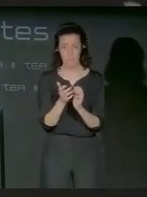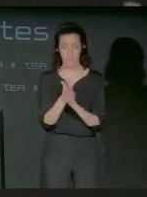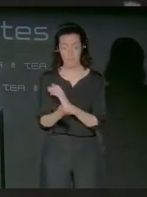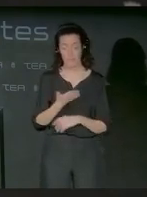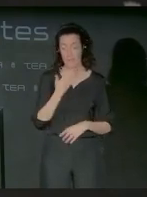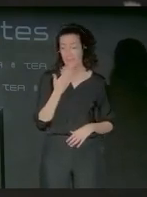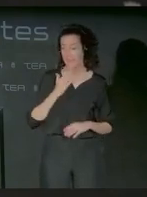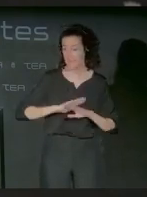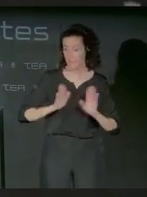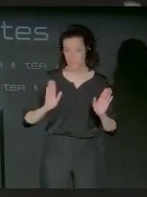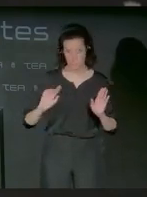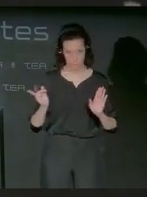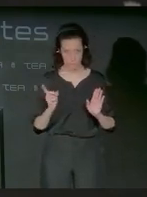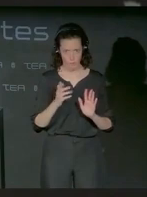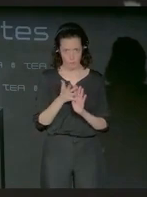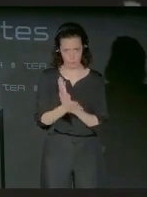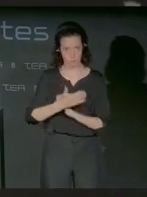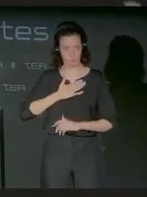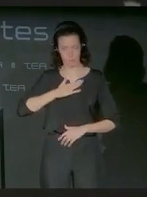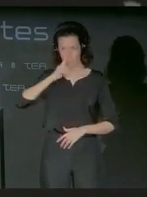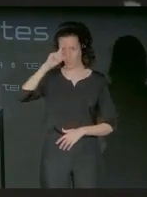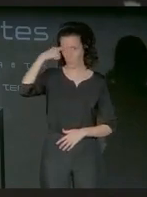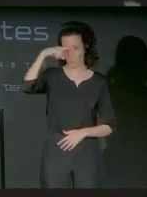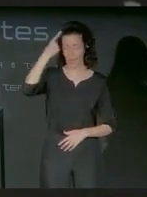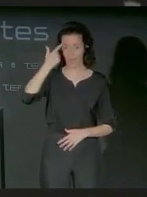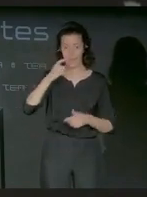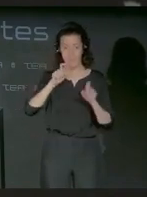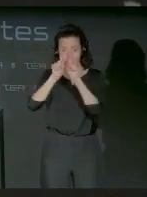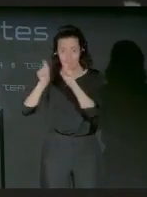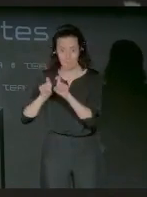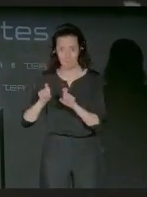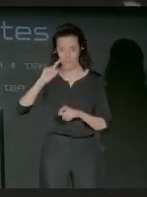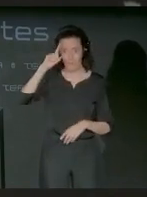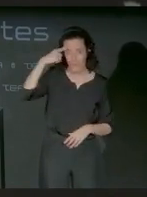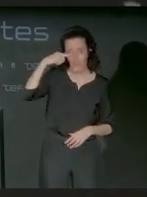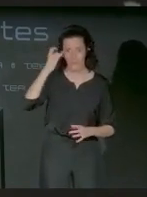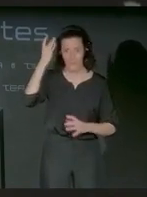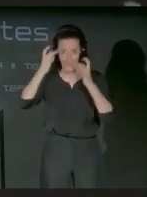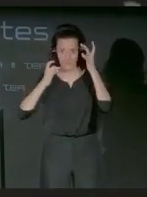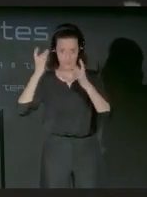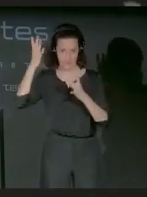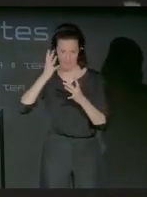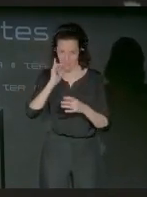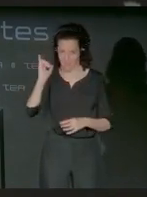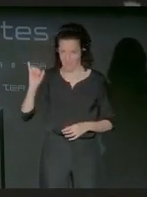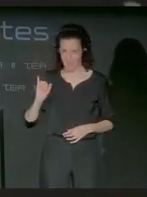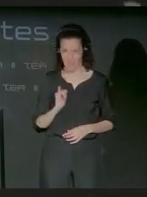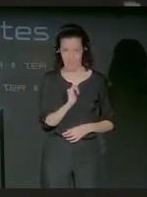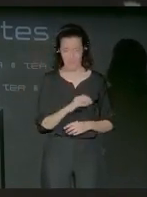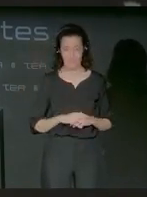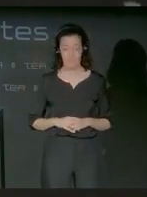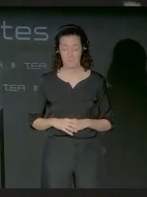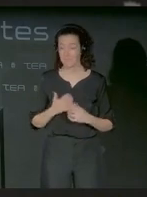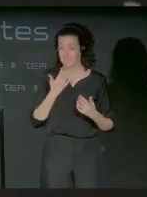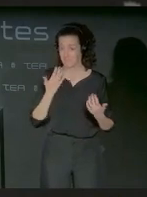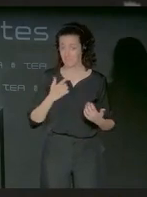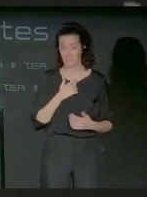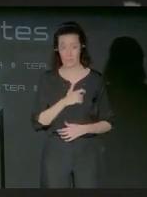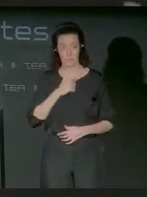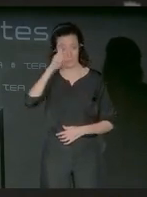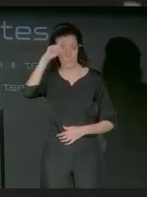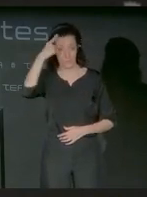patrimonio cultural y forman parte de las Industrias creativas y culturales en nuestro caso así lo declaró la comisión de